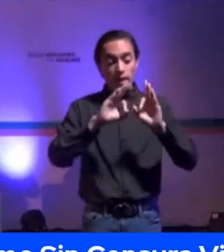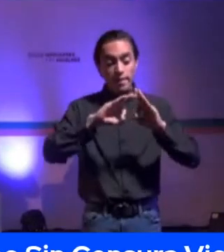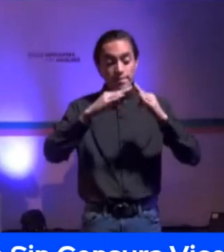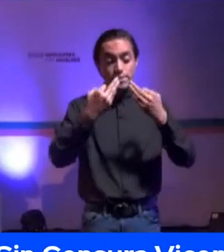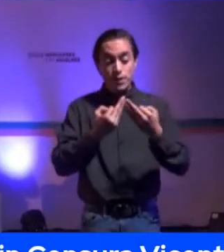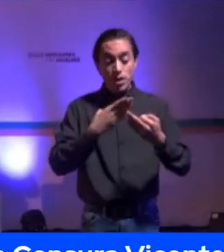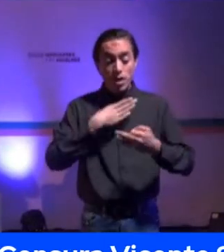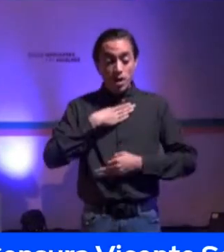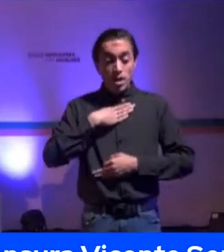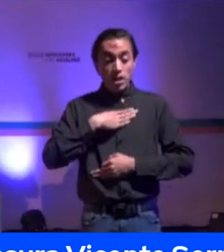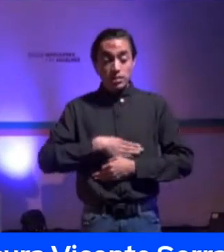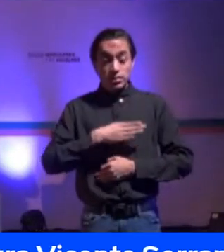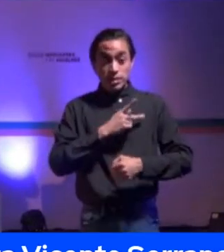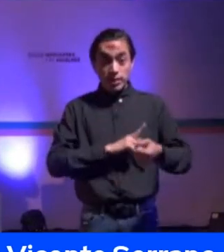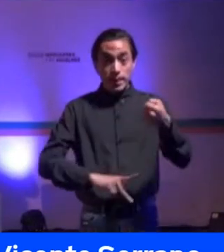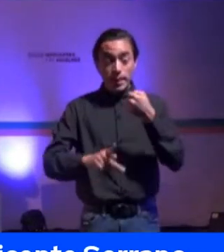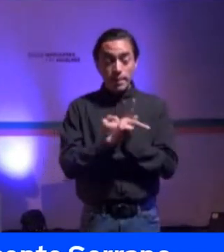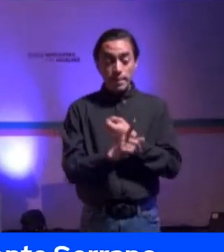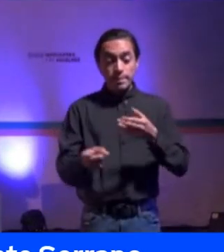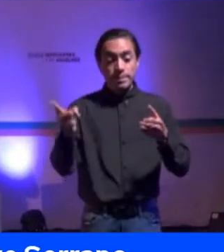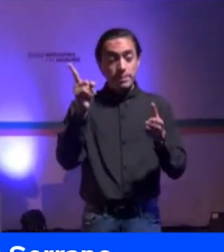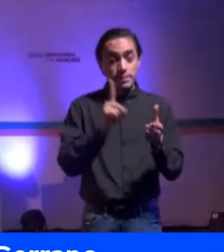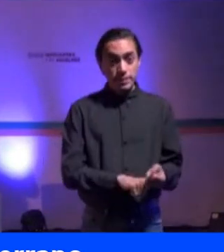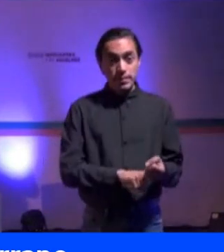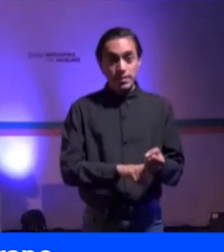de justicia en el país es